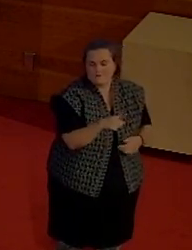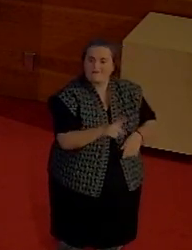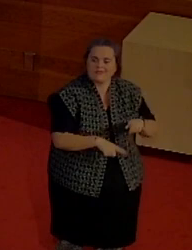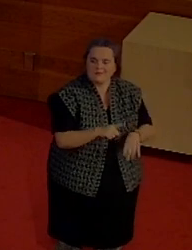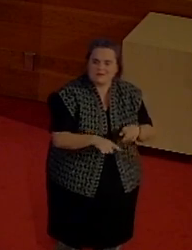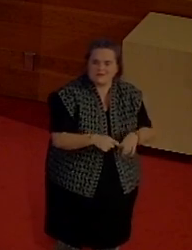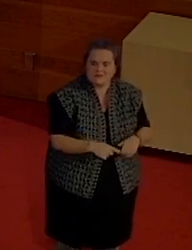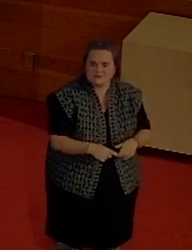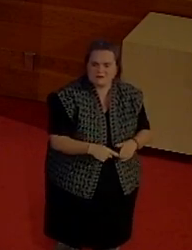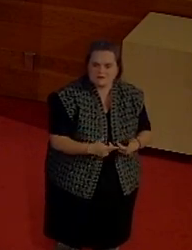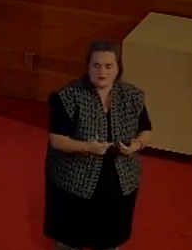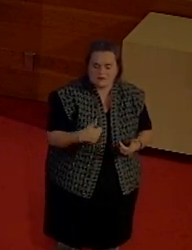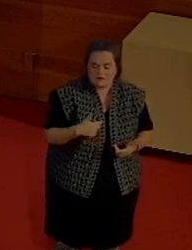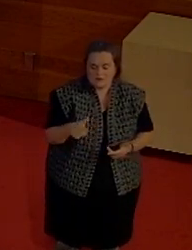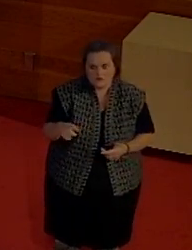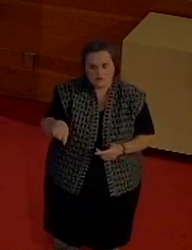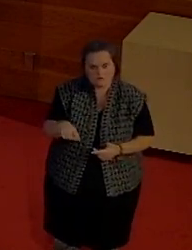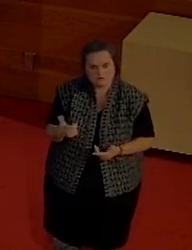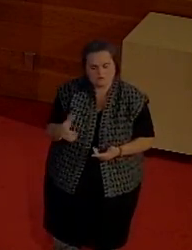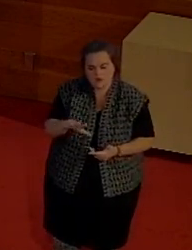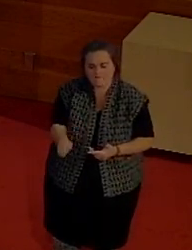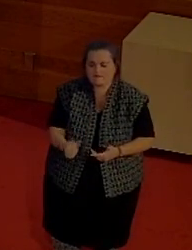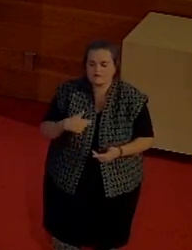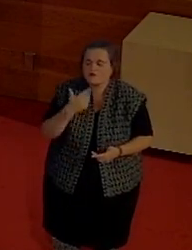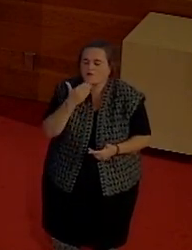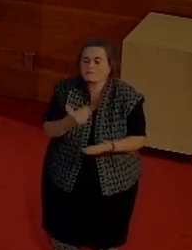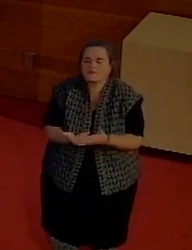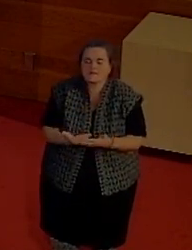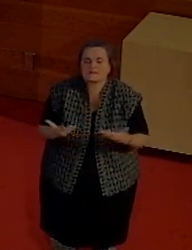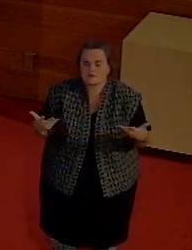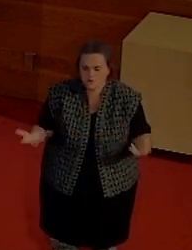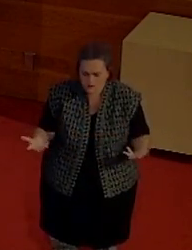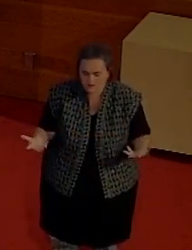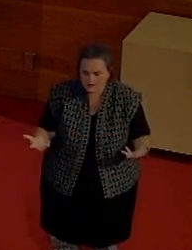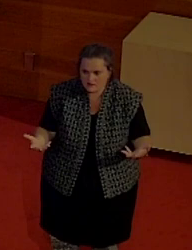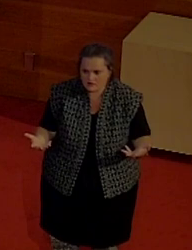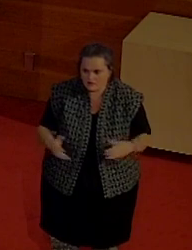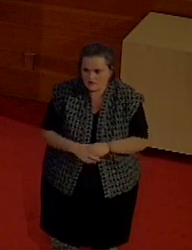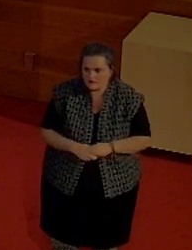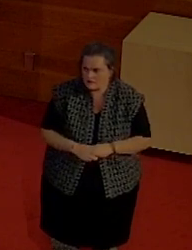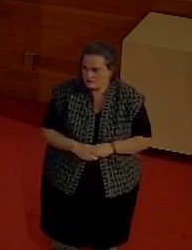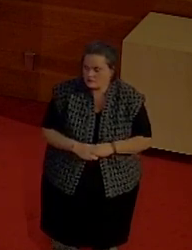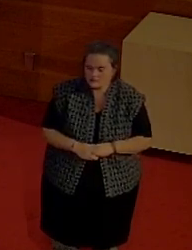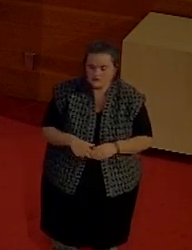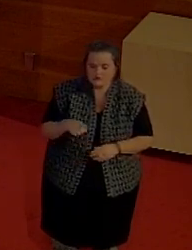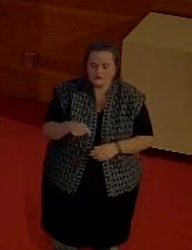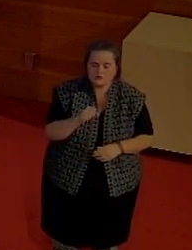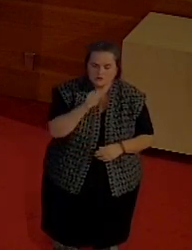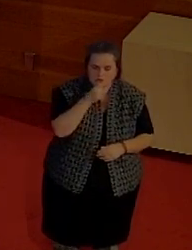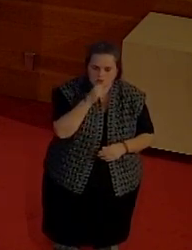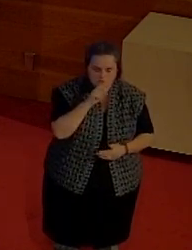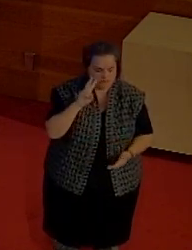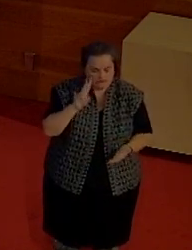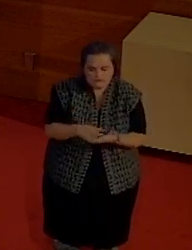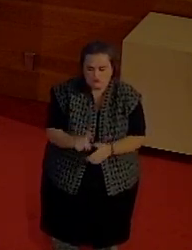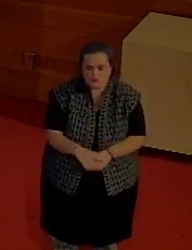que es lo único que os voy a pedir a cualquiera de vosotros africanos para que nos entendamos que no reconozca ese Taiwán